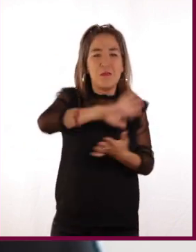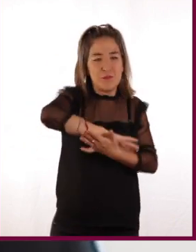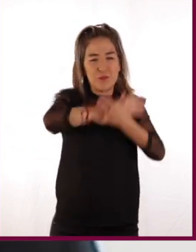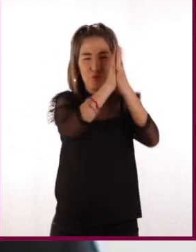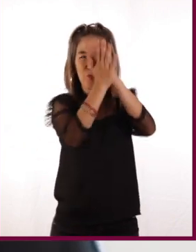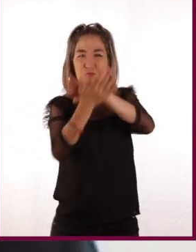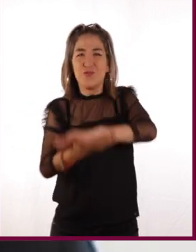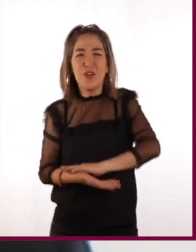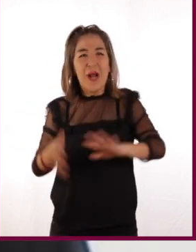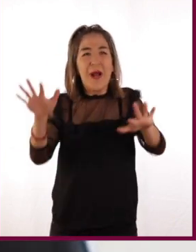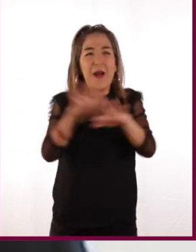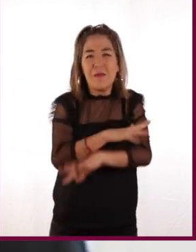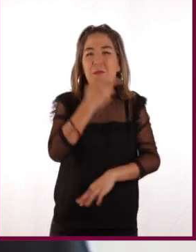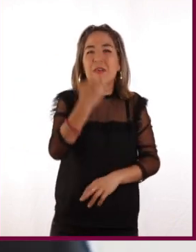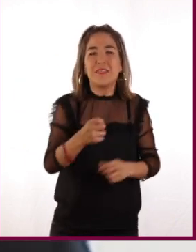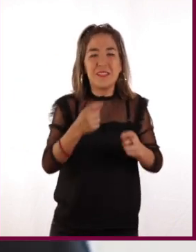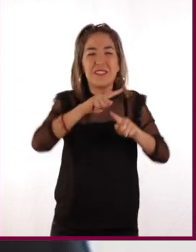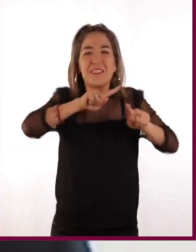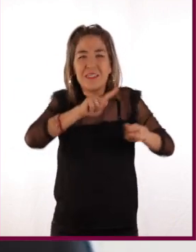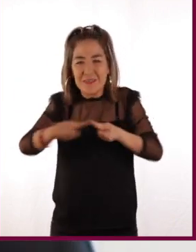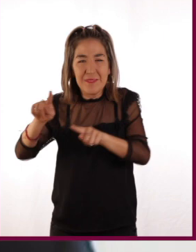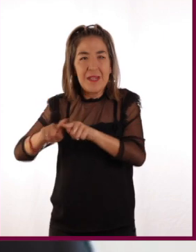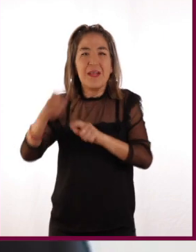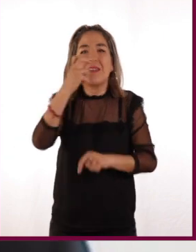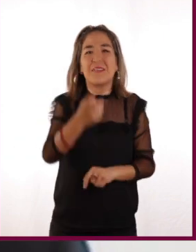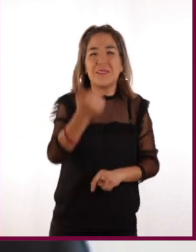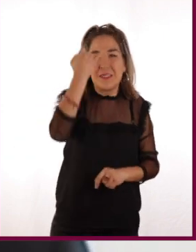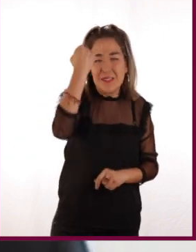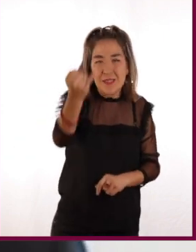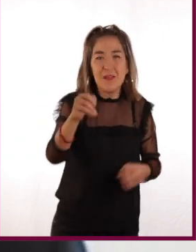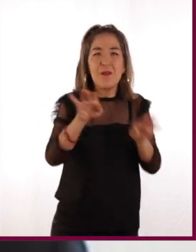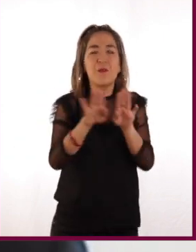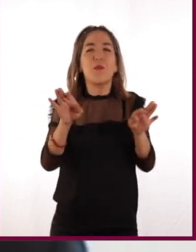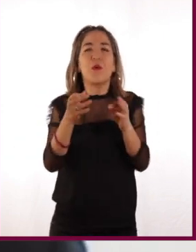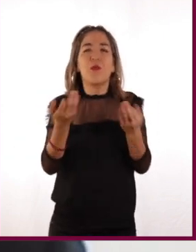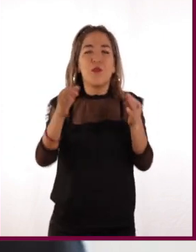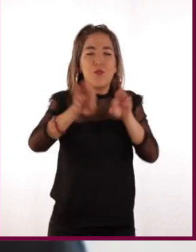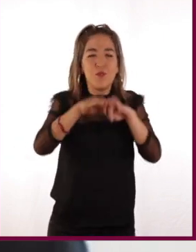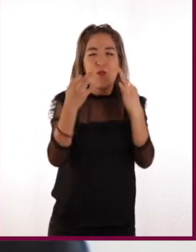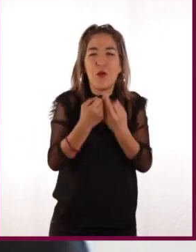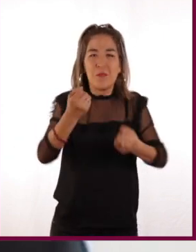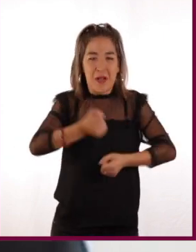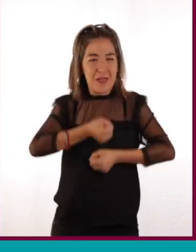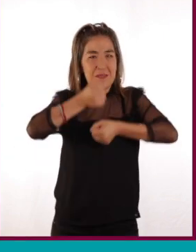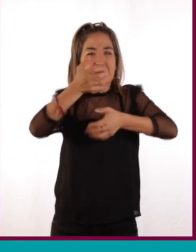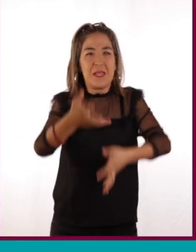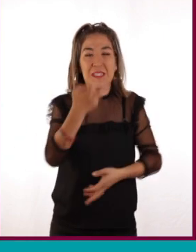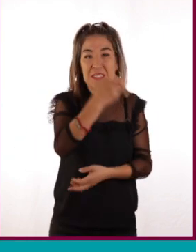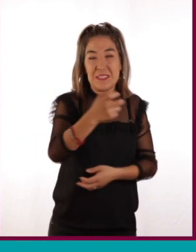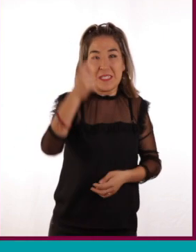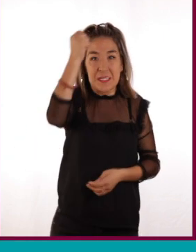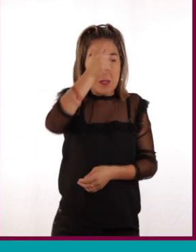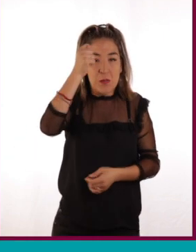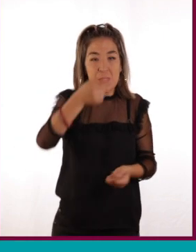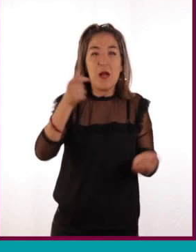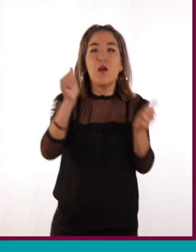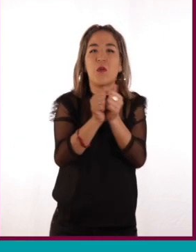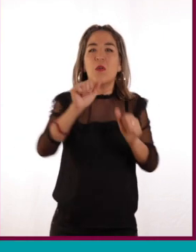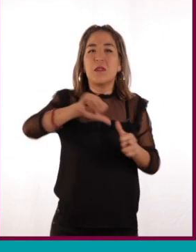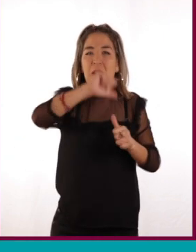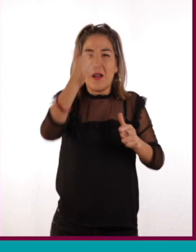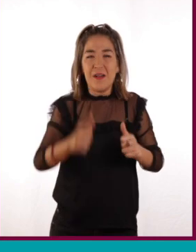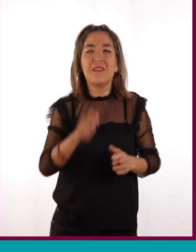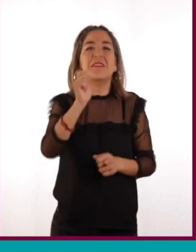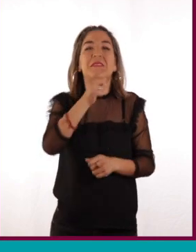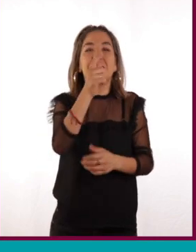en su evolución van generando diferentes corrientes que son formas de expresión. En las teorías del arte se dice